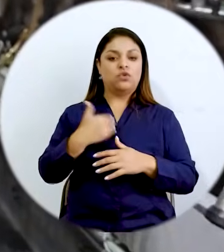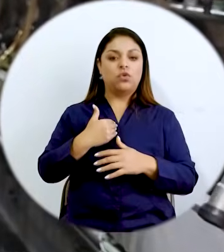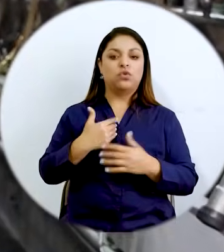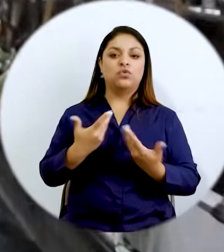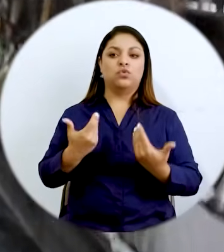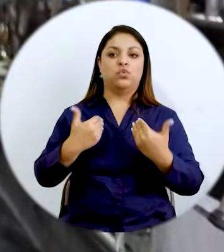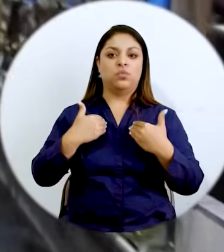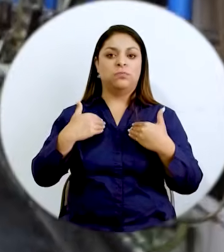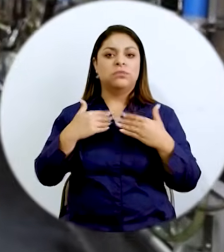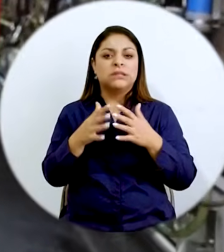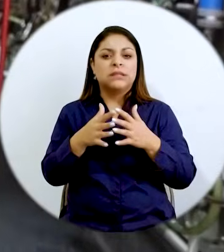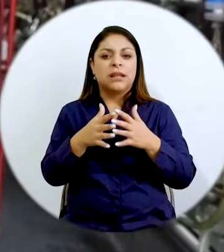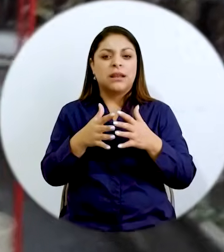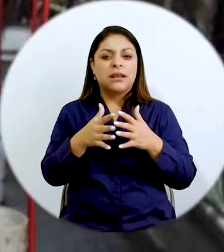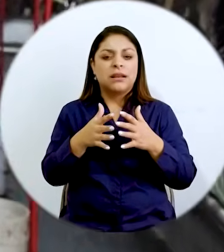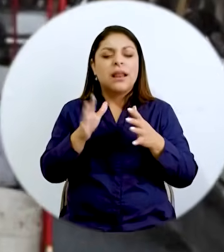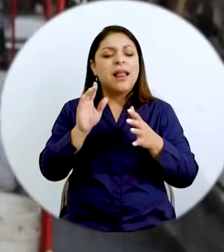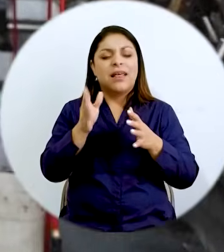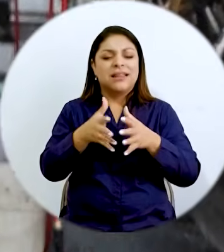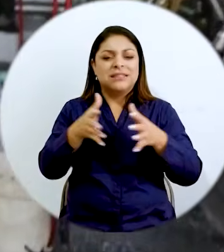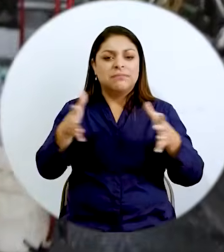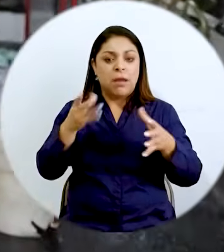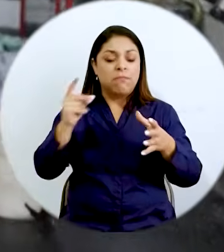digamos, un crecimiento lento,